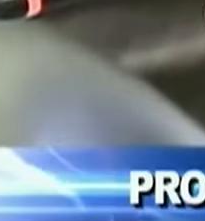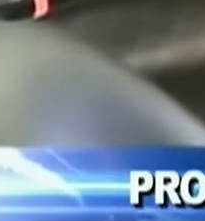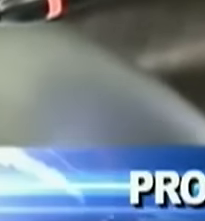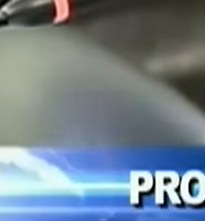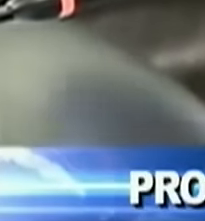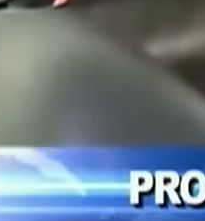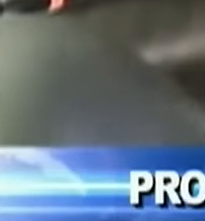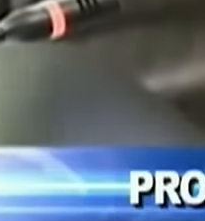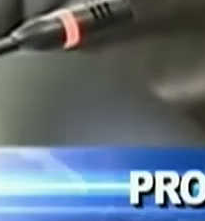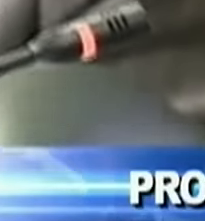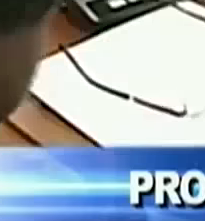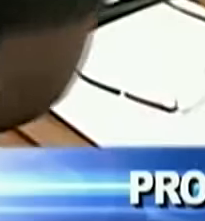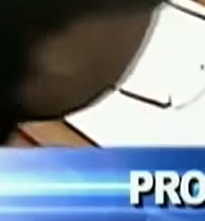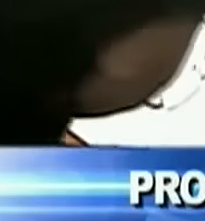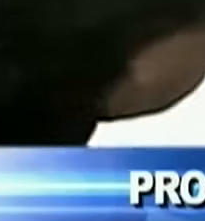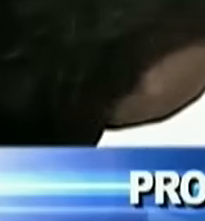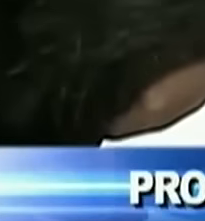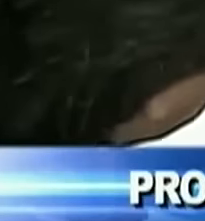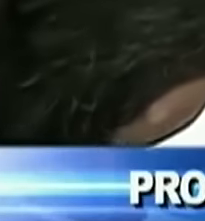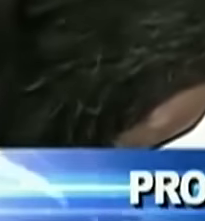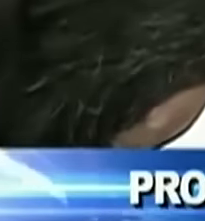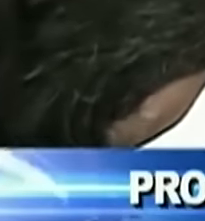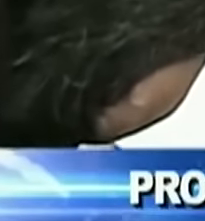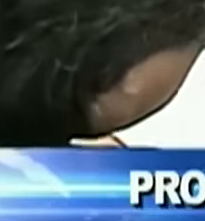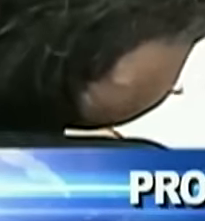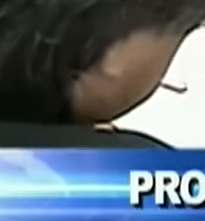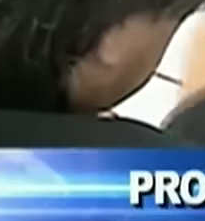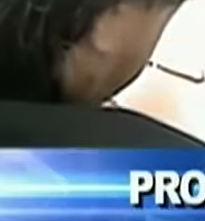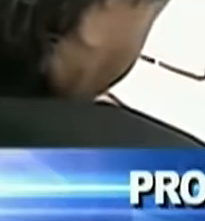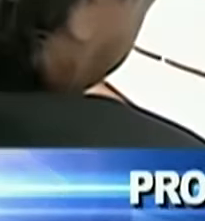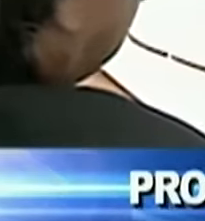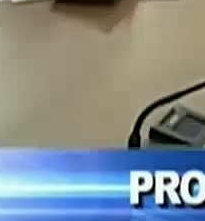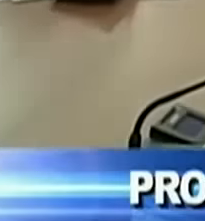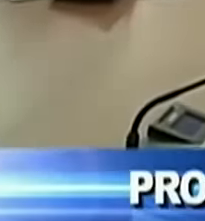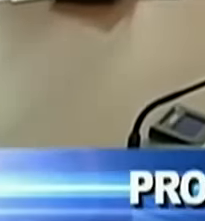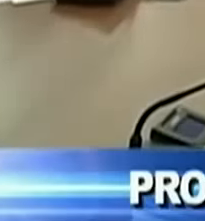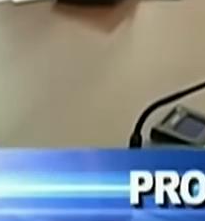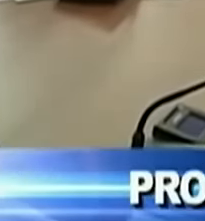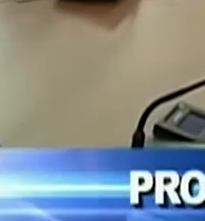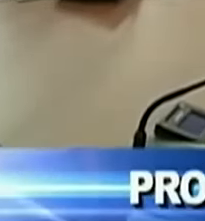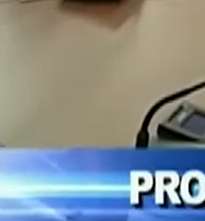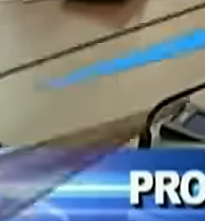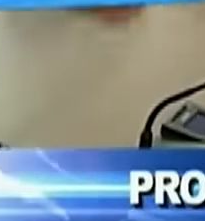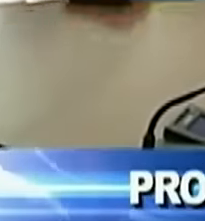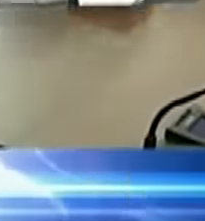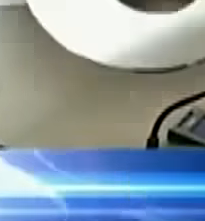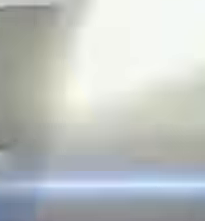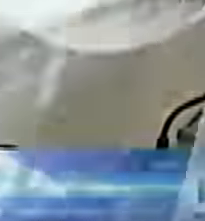análisis del proyecto de ley de reformas laborales.